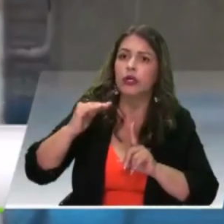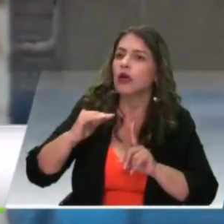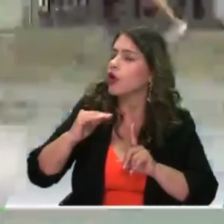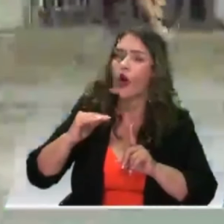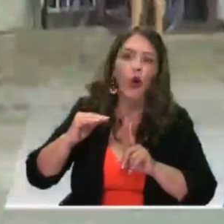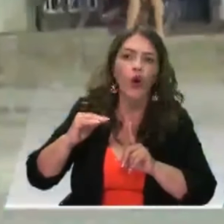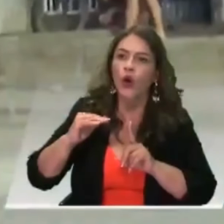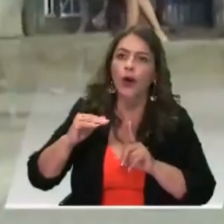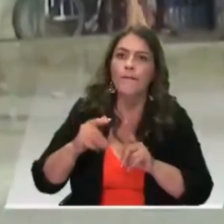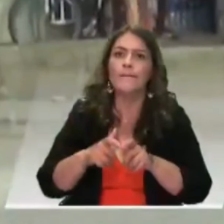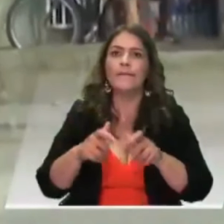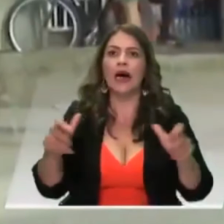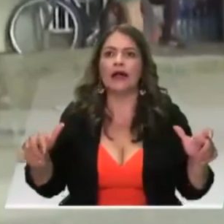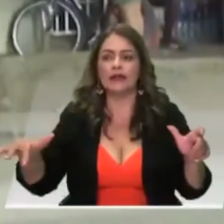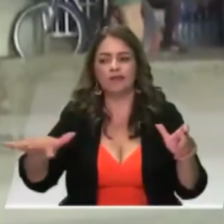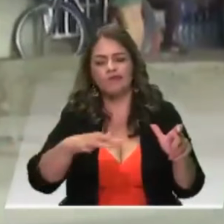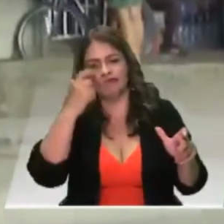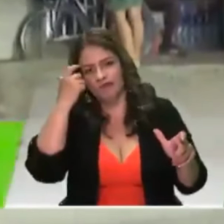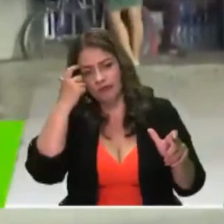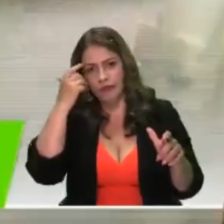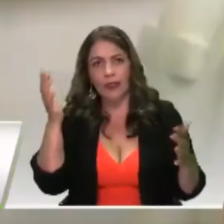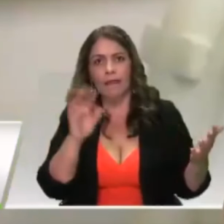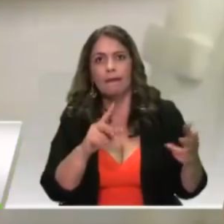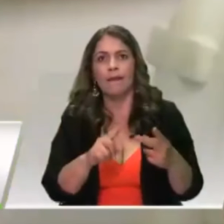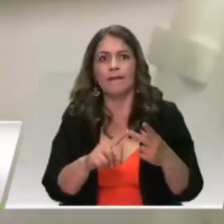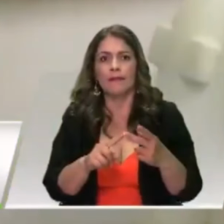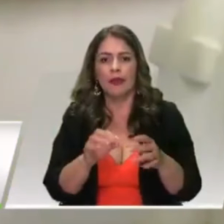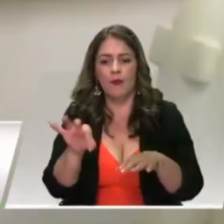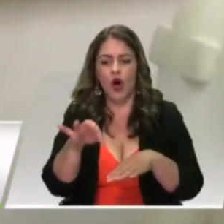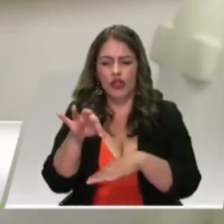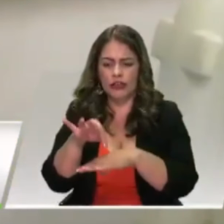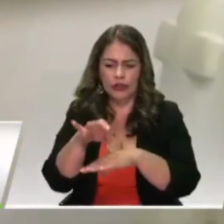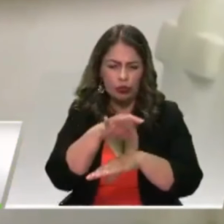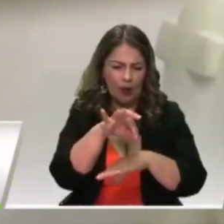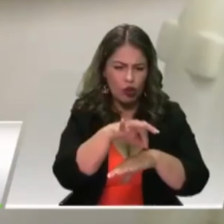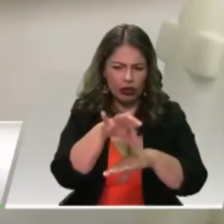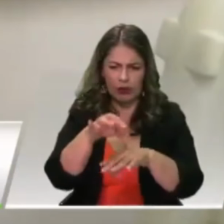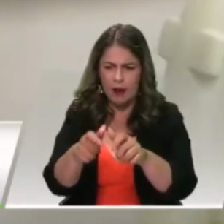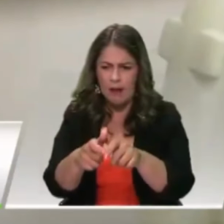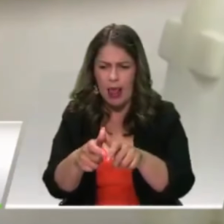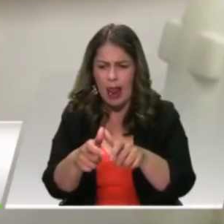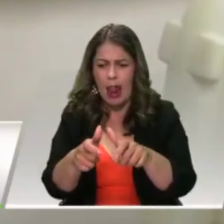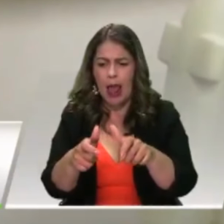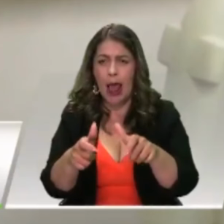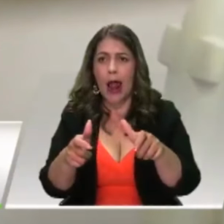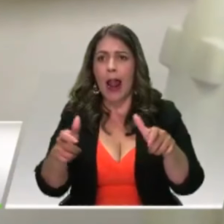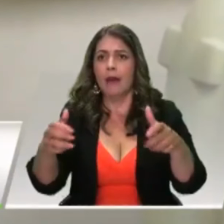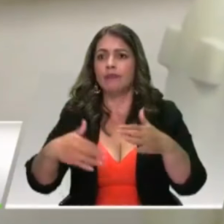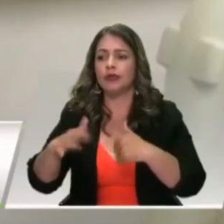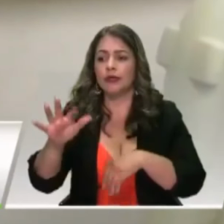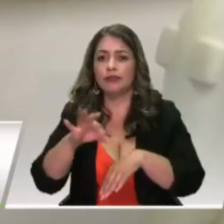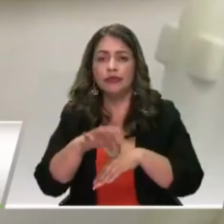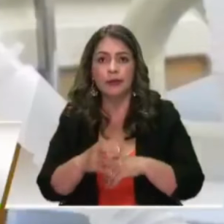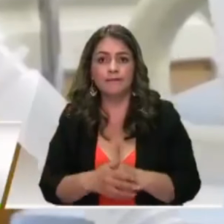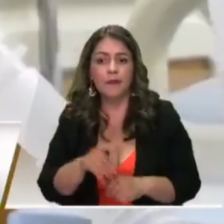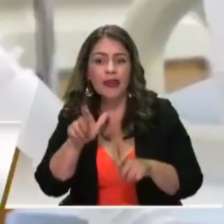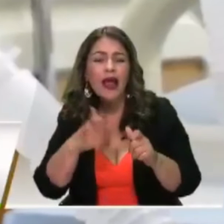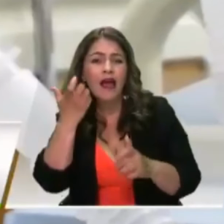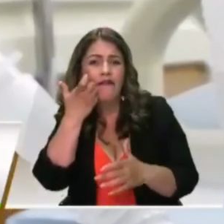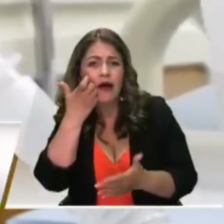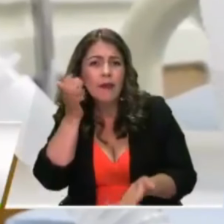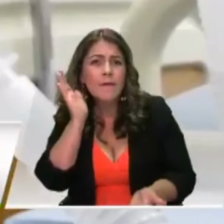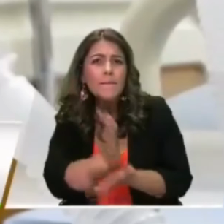ha encendido las alarmas por la reproducción del mosquito transmisor del dengue. En Apartadó, la cantidad de casos